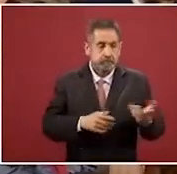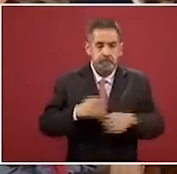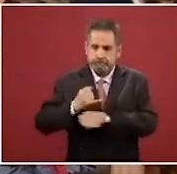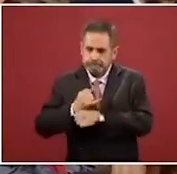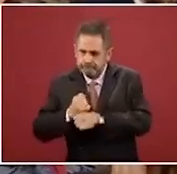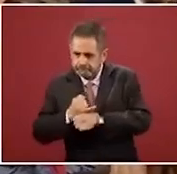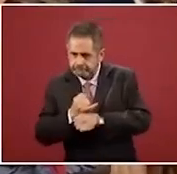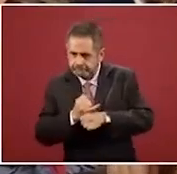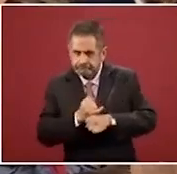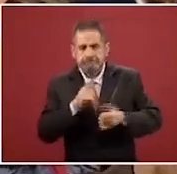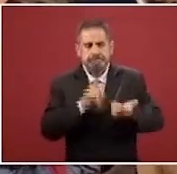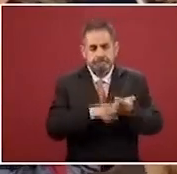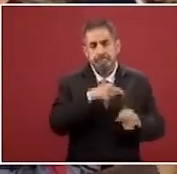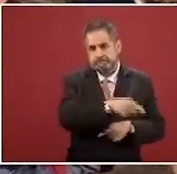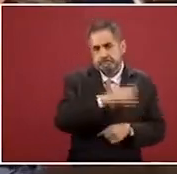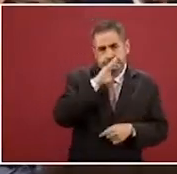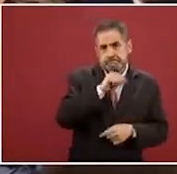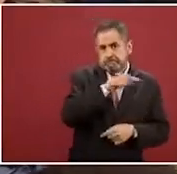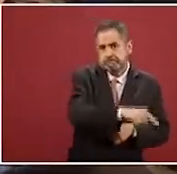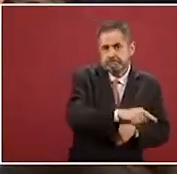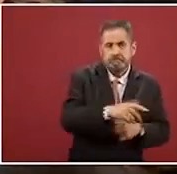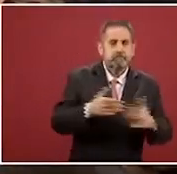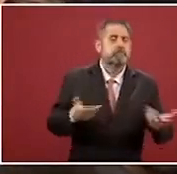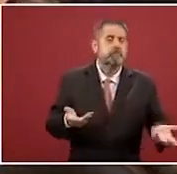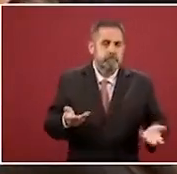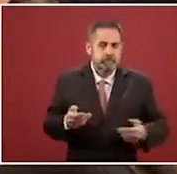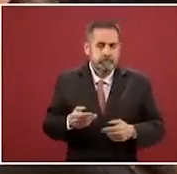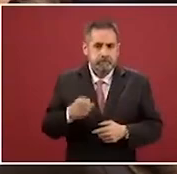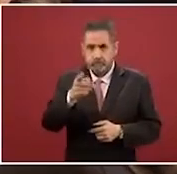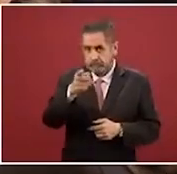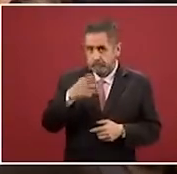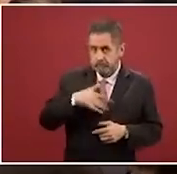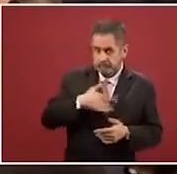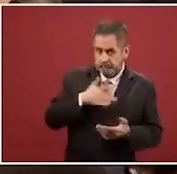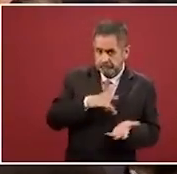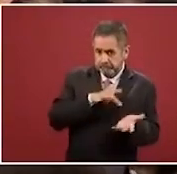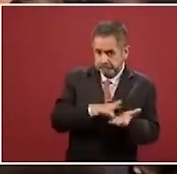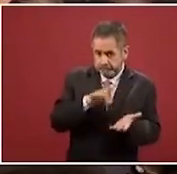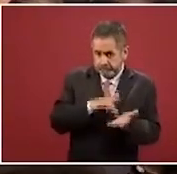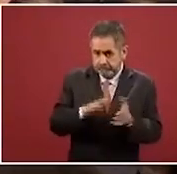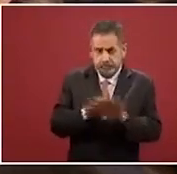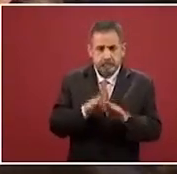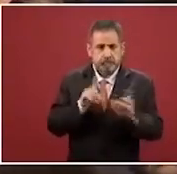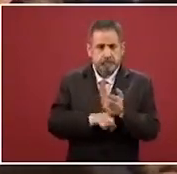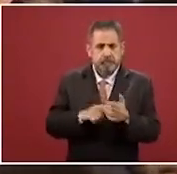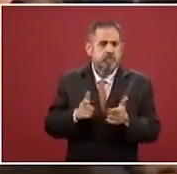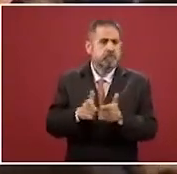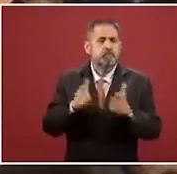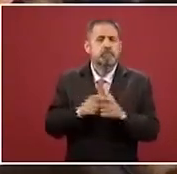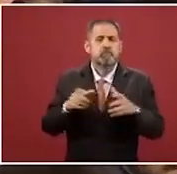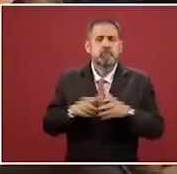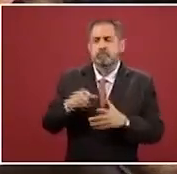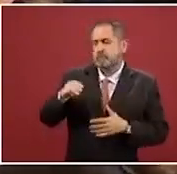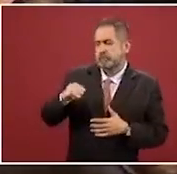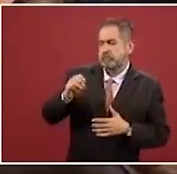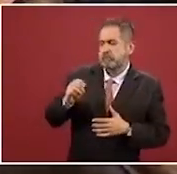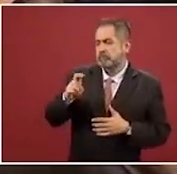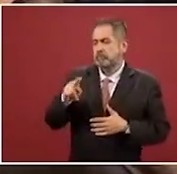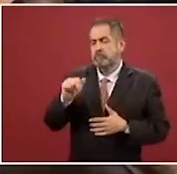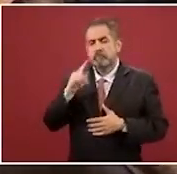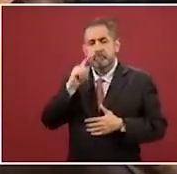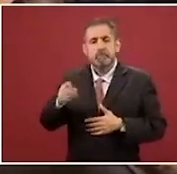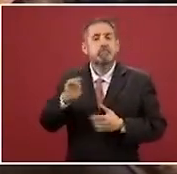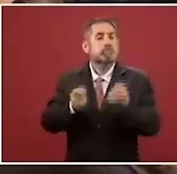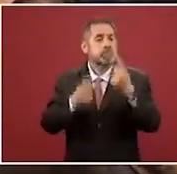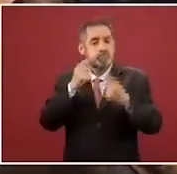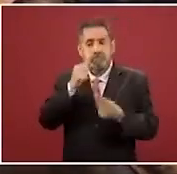estas investigaciones en su contra, y si apoyaría ya en el partido, incluso en el partido Morena, han